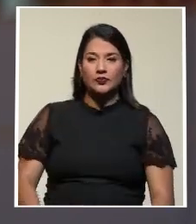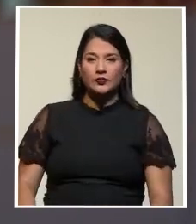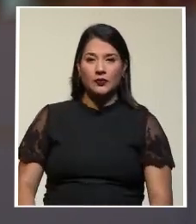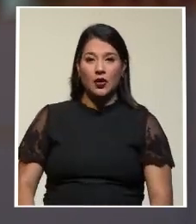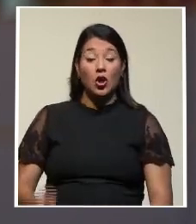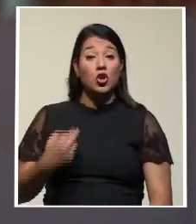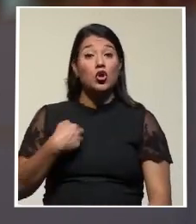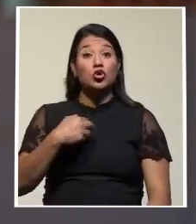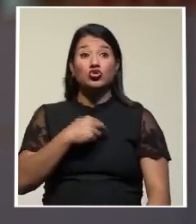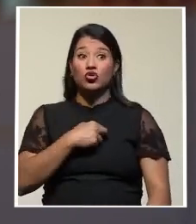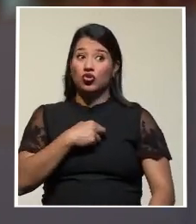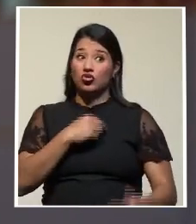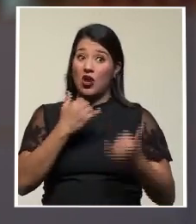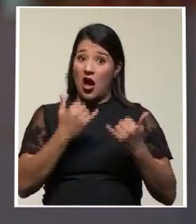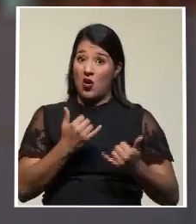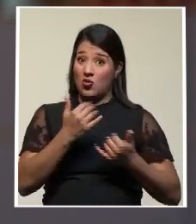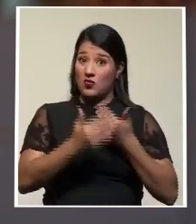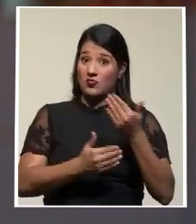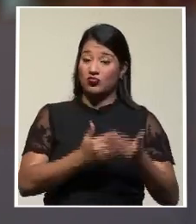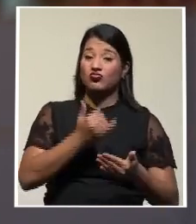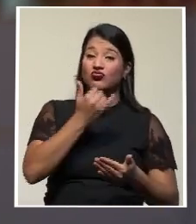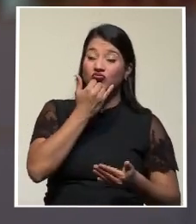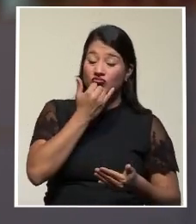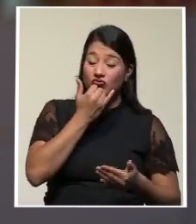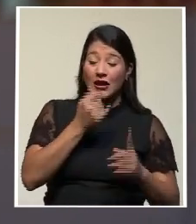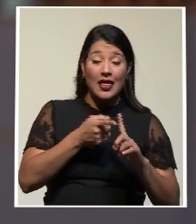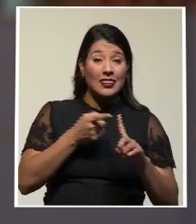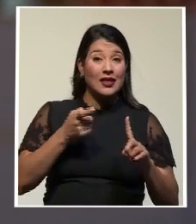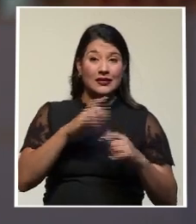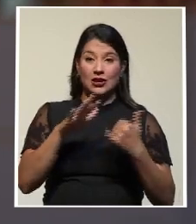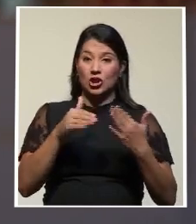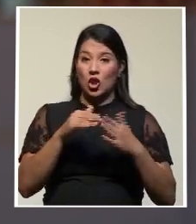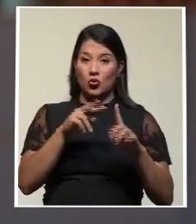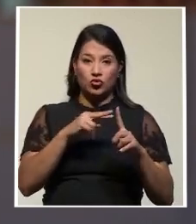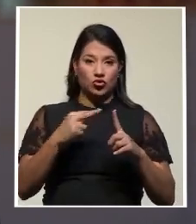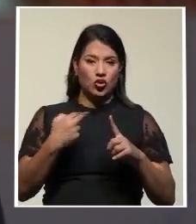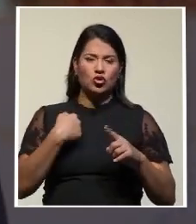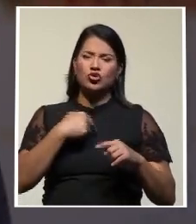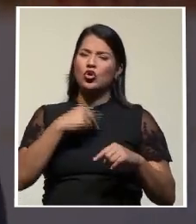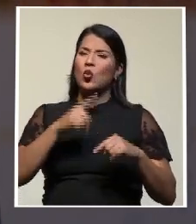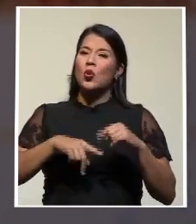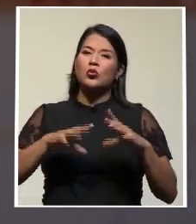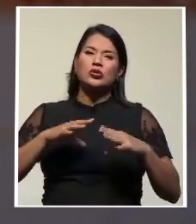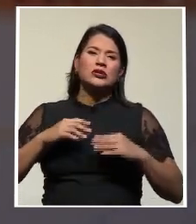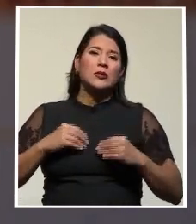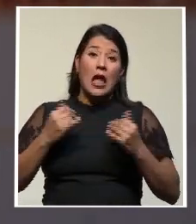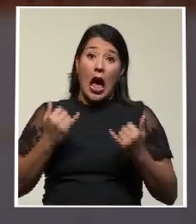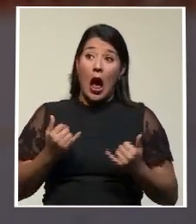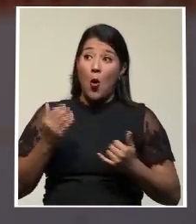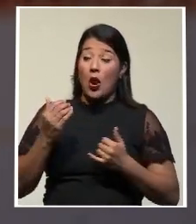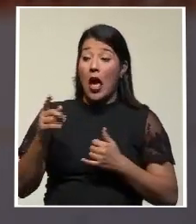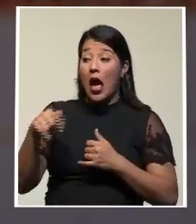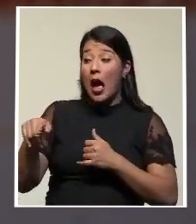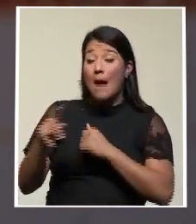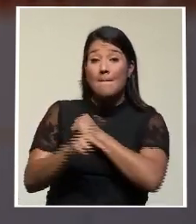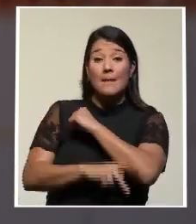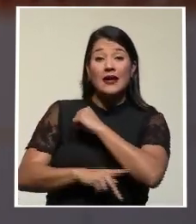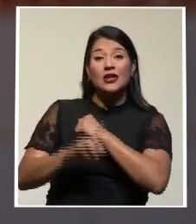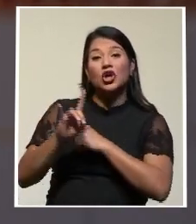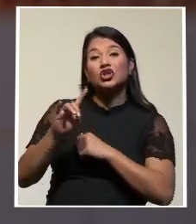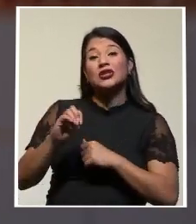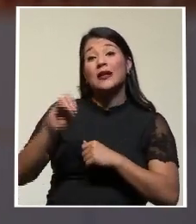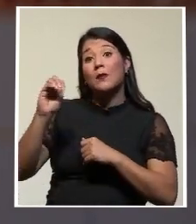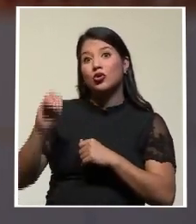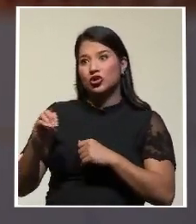Vamos en la dirección equivocada en todos los ámbitos. Es absolutamente inaceptable que haya países donde el 80% de la población esté vacunada y